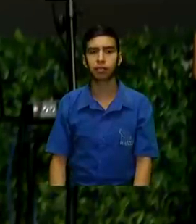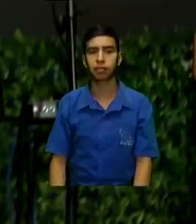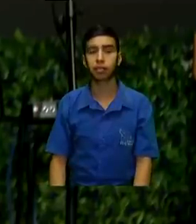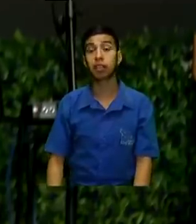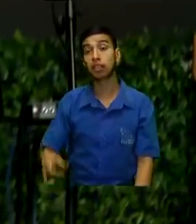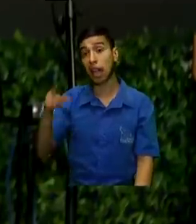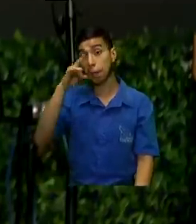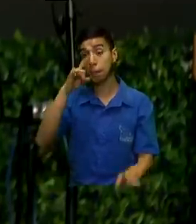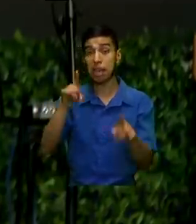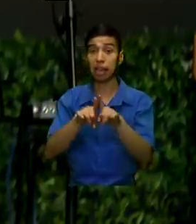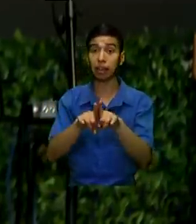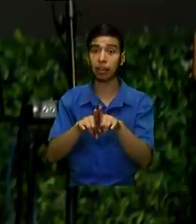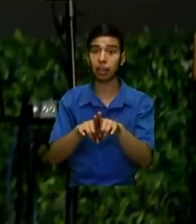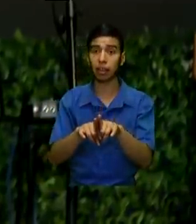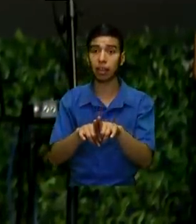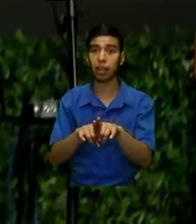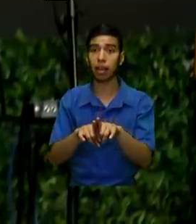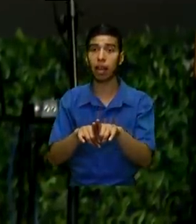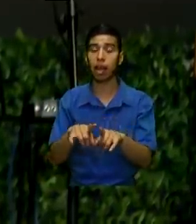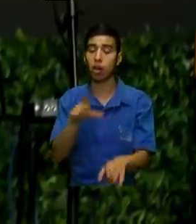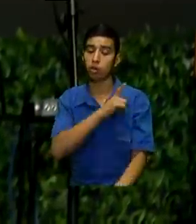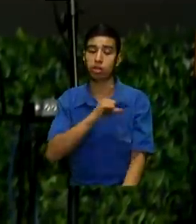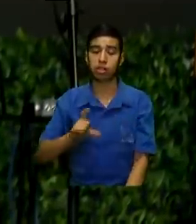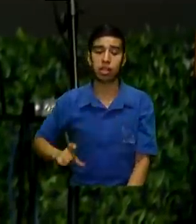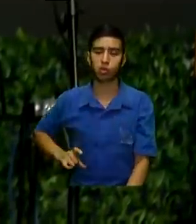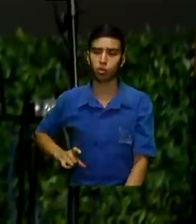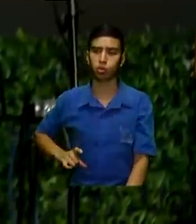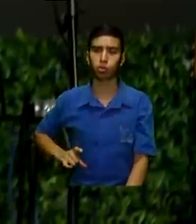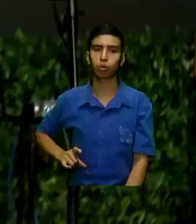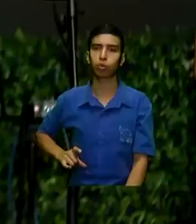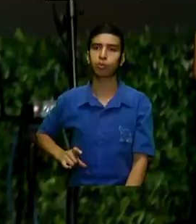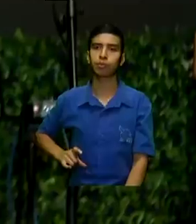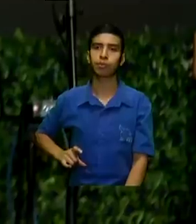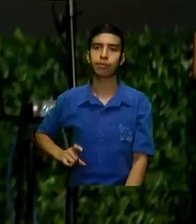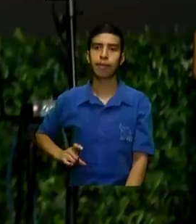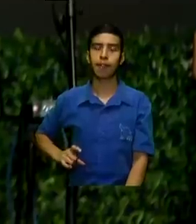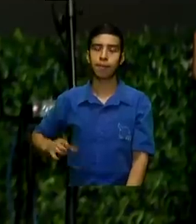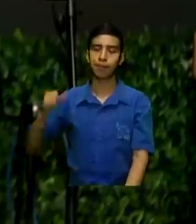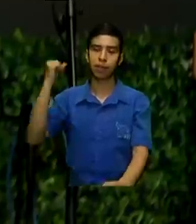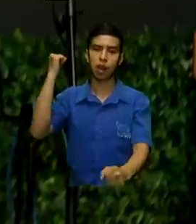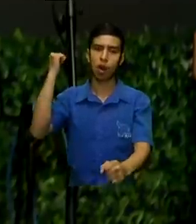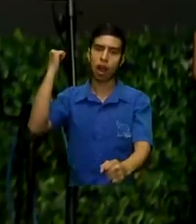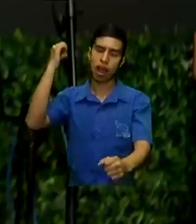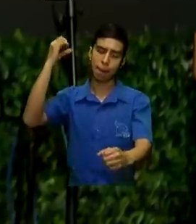estaca y se la metían acá.